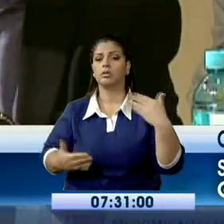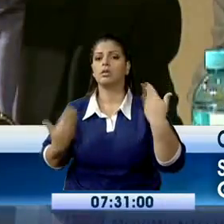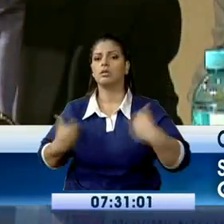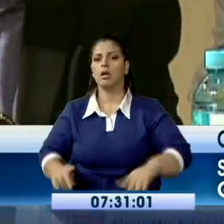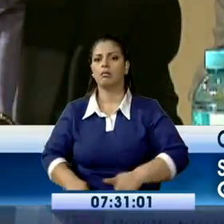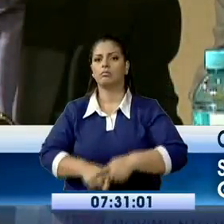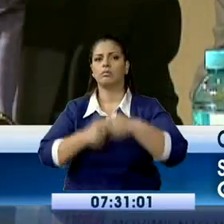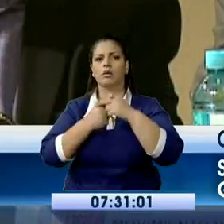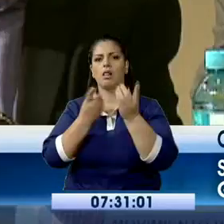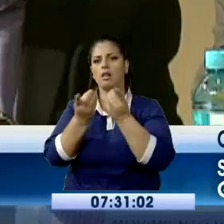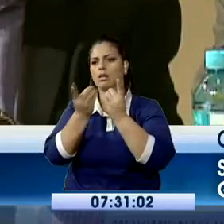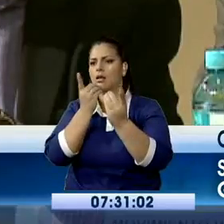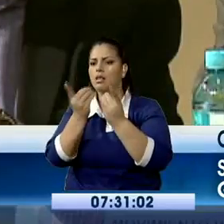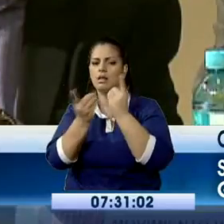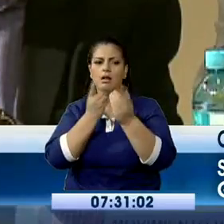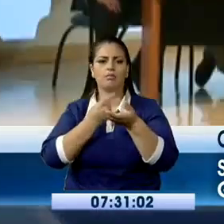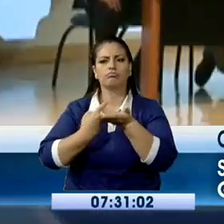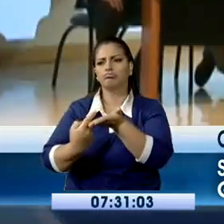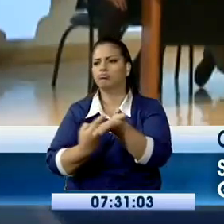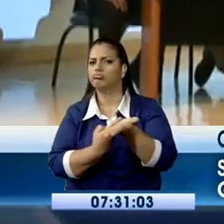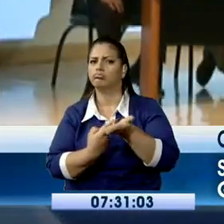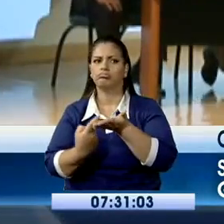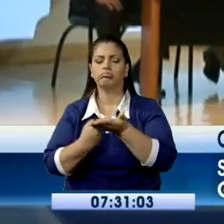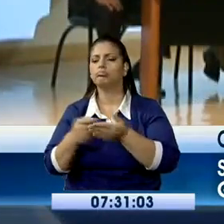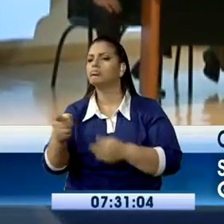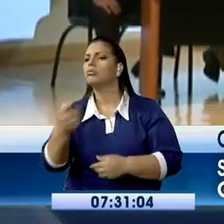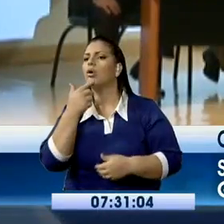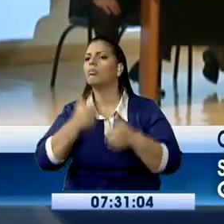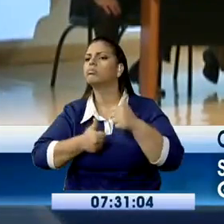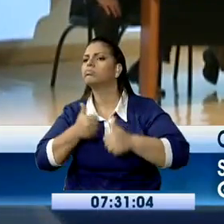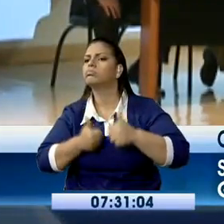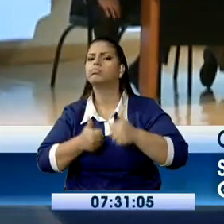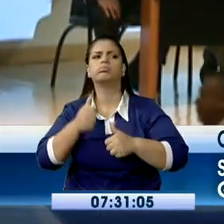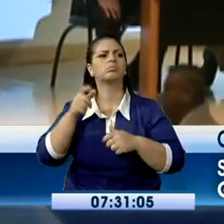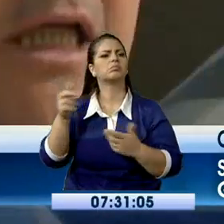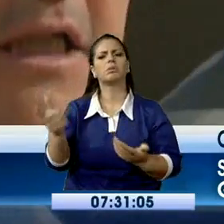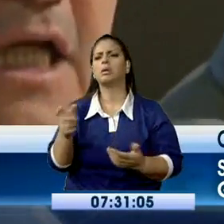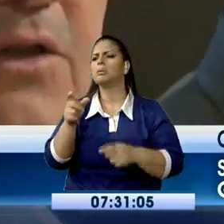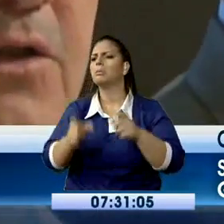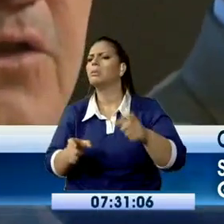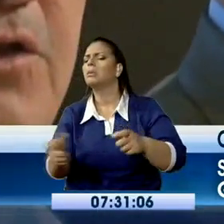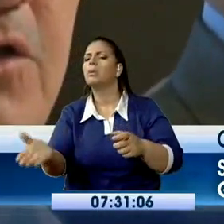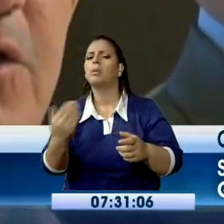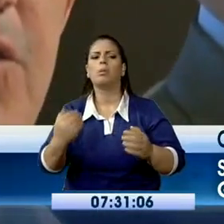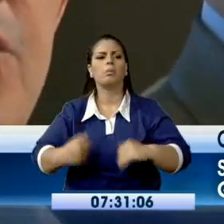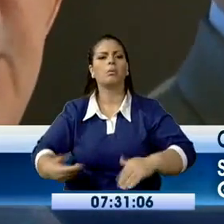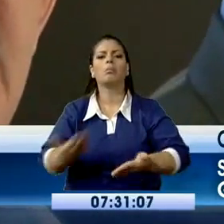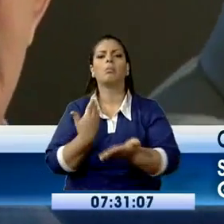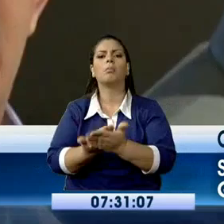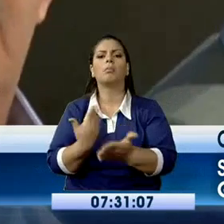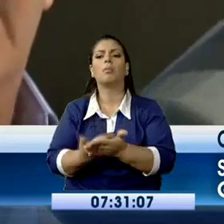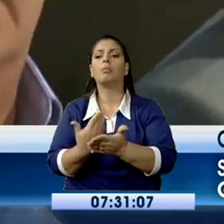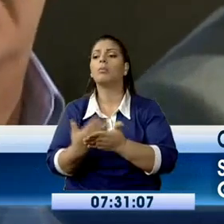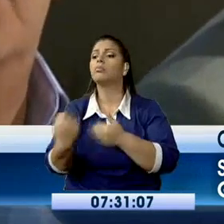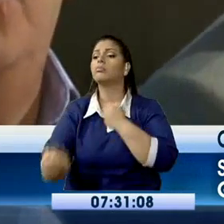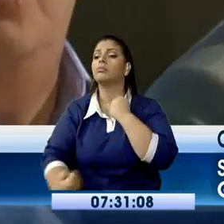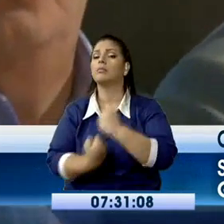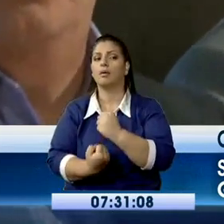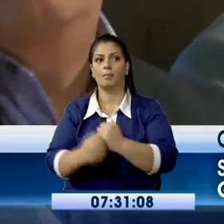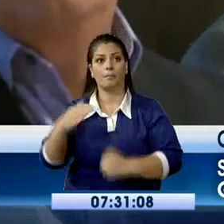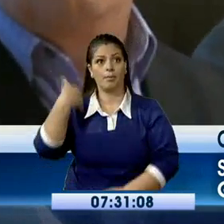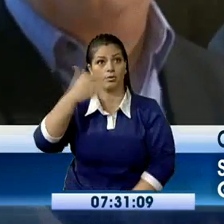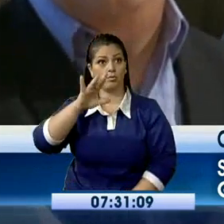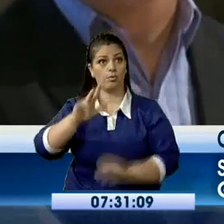los precandidatos presidenciales para conocer propuestas y definir un posible apoyo. Para el 8 de septiembre está previsto que